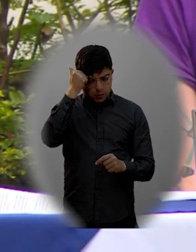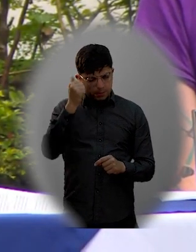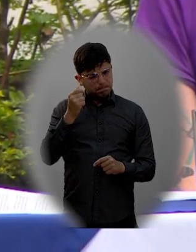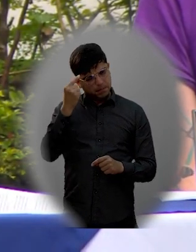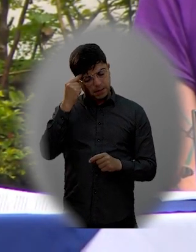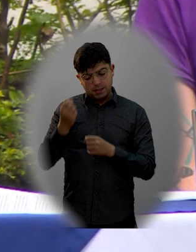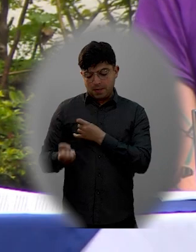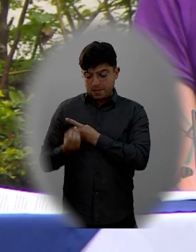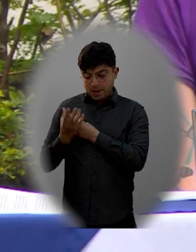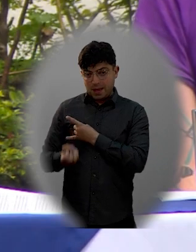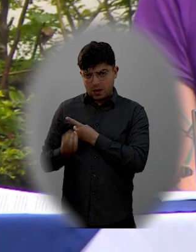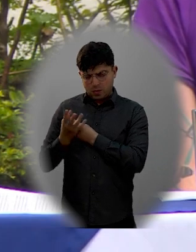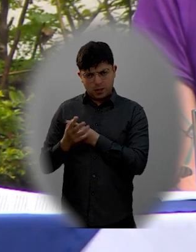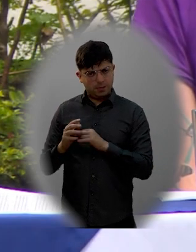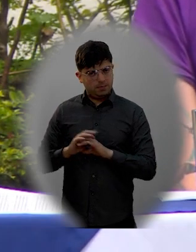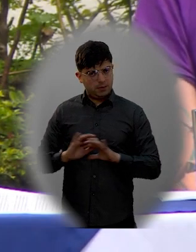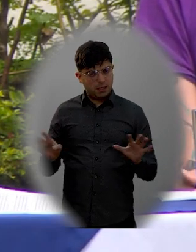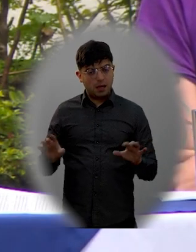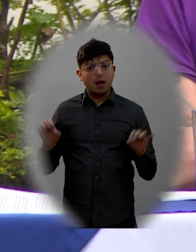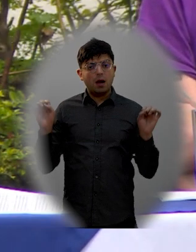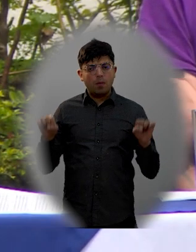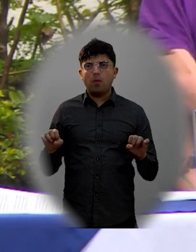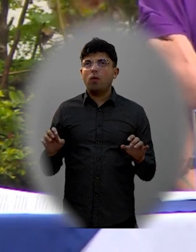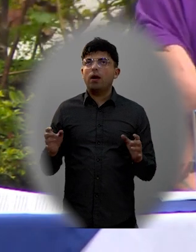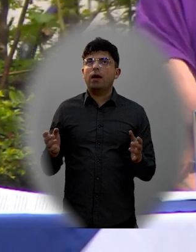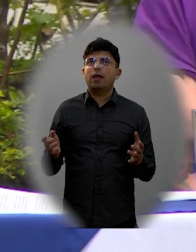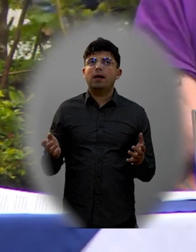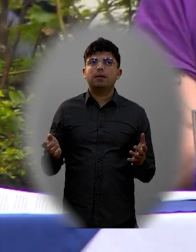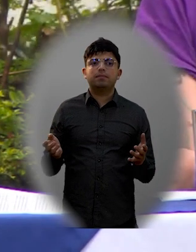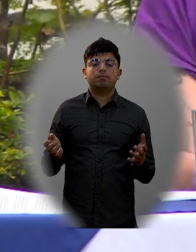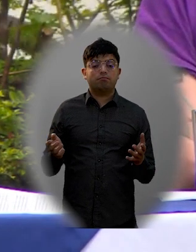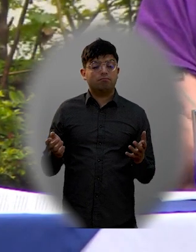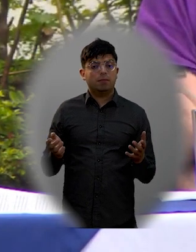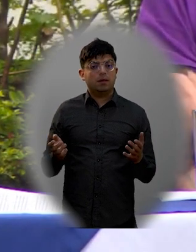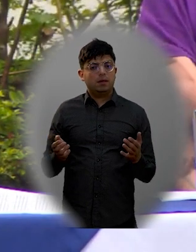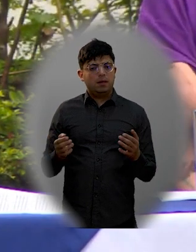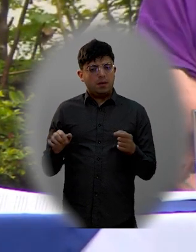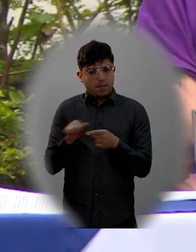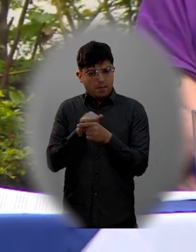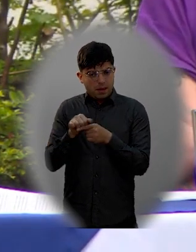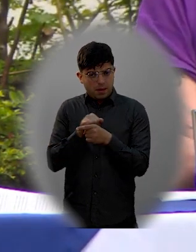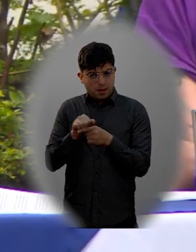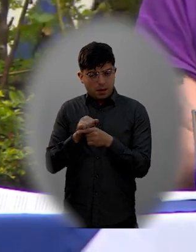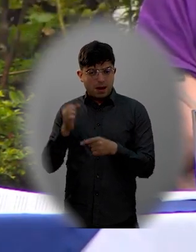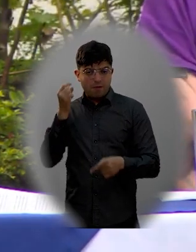la pedagógica pueda declararse y pueda ser una práctica